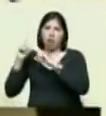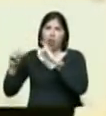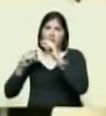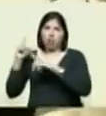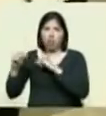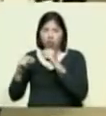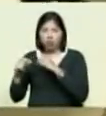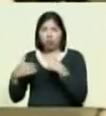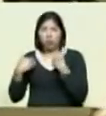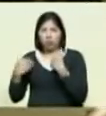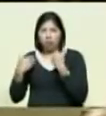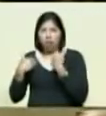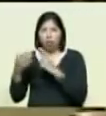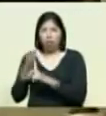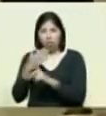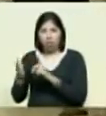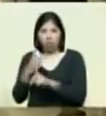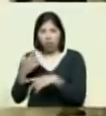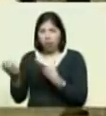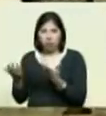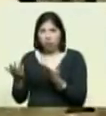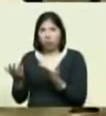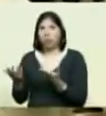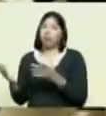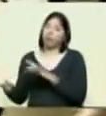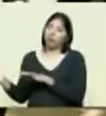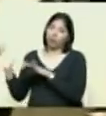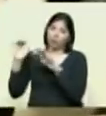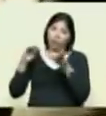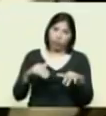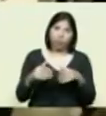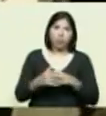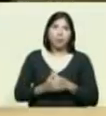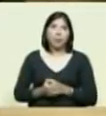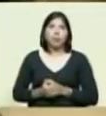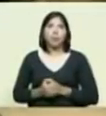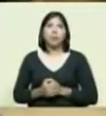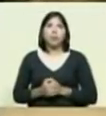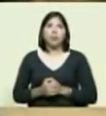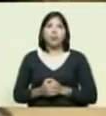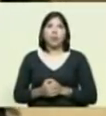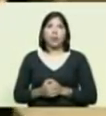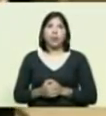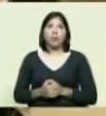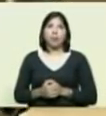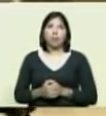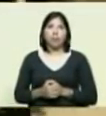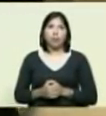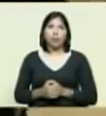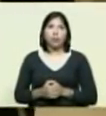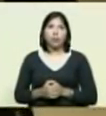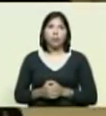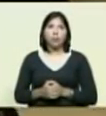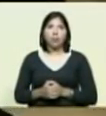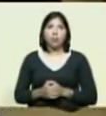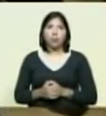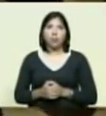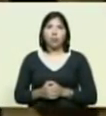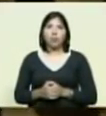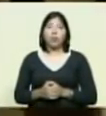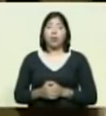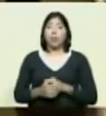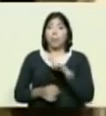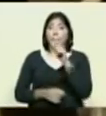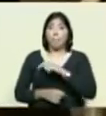otras naciones y no cuentan con los medios necesarios para volver a nuestro país. Los venezolanos que el día de hoy